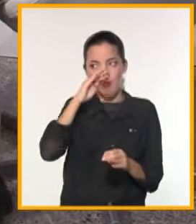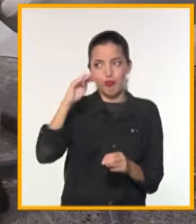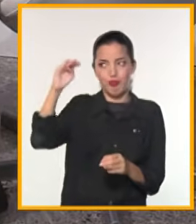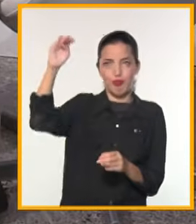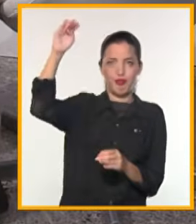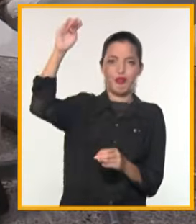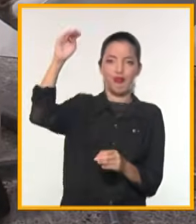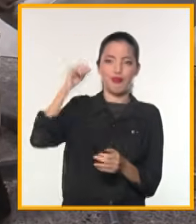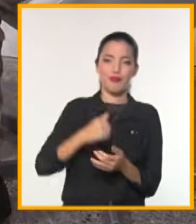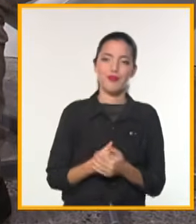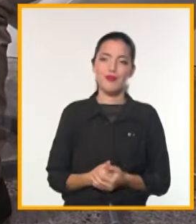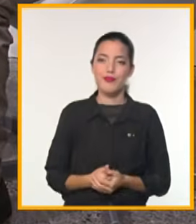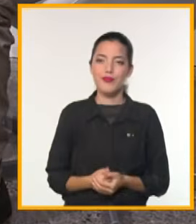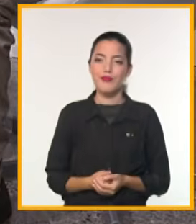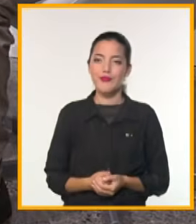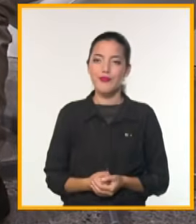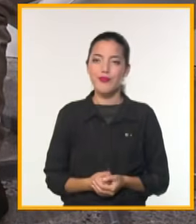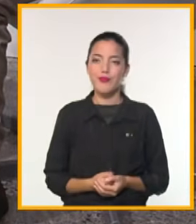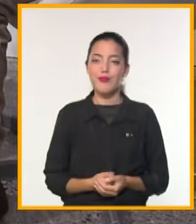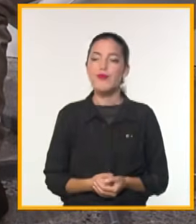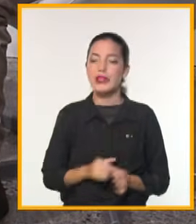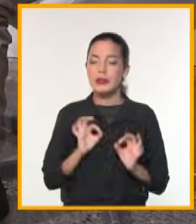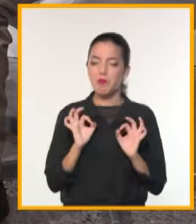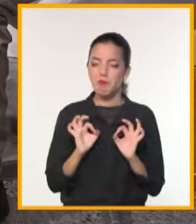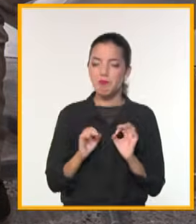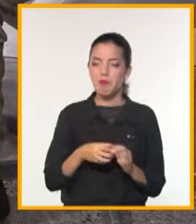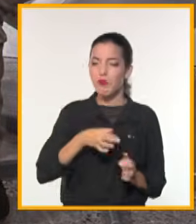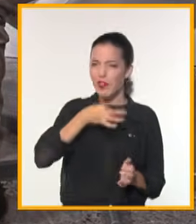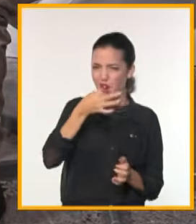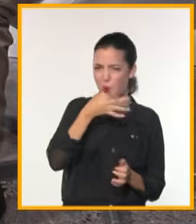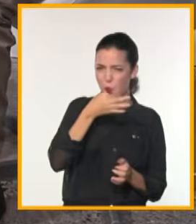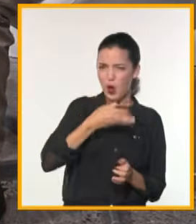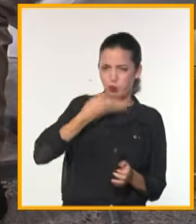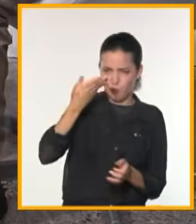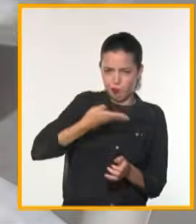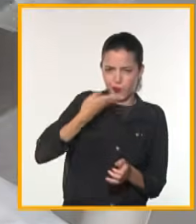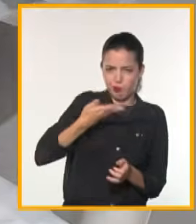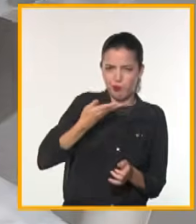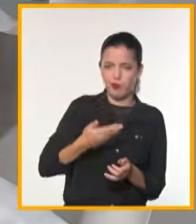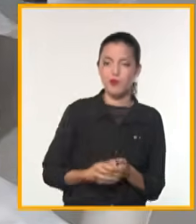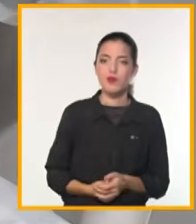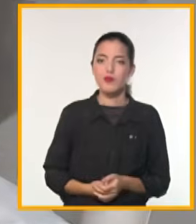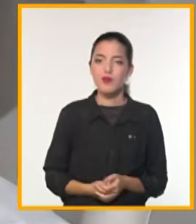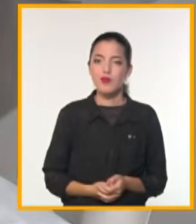me pasó una cosa de lo más interesante, ahora que tú hablas de contacto.